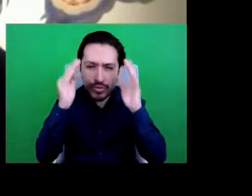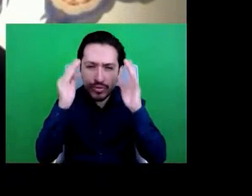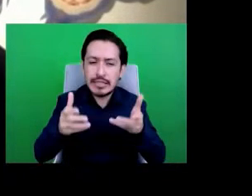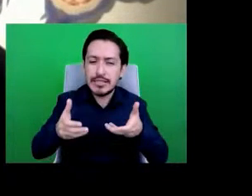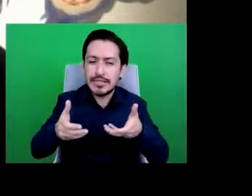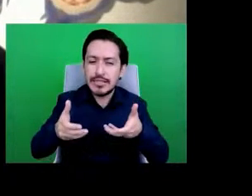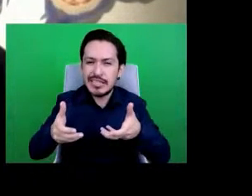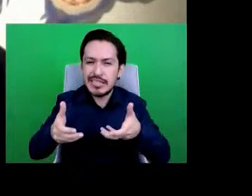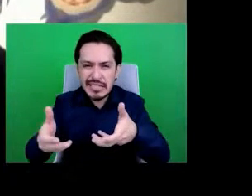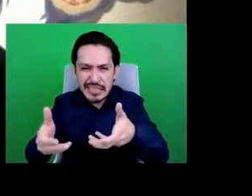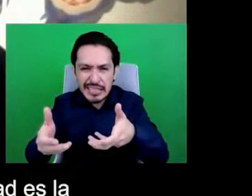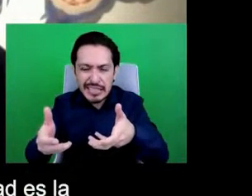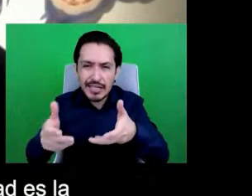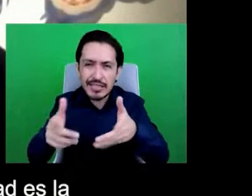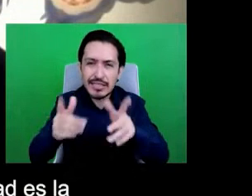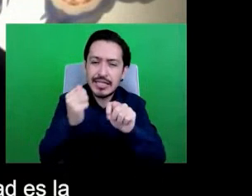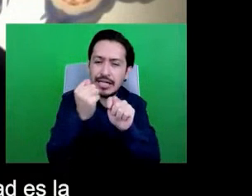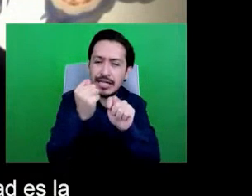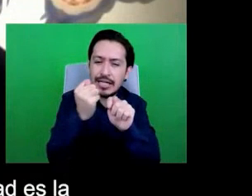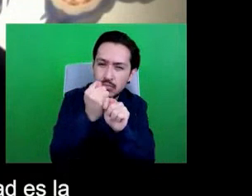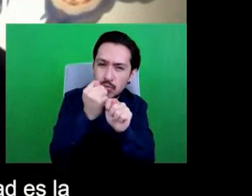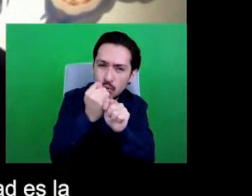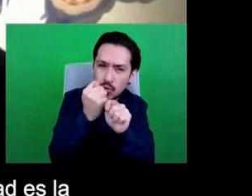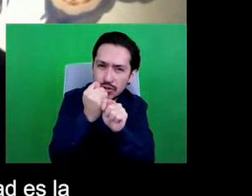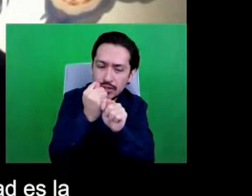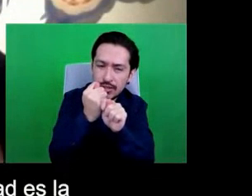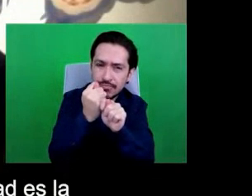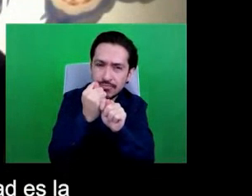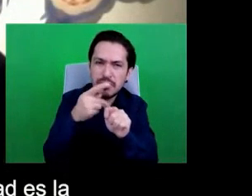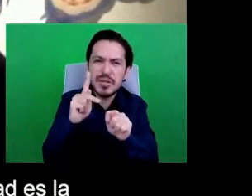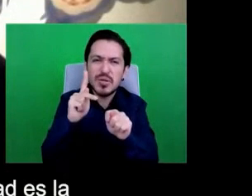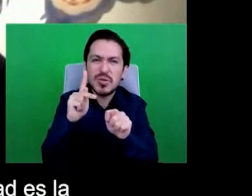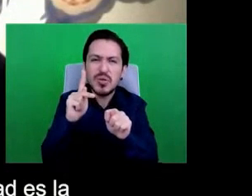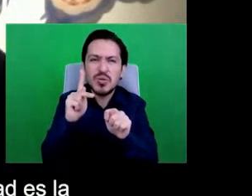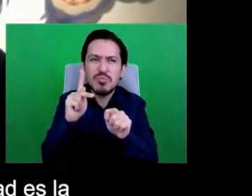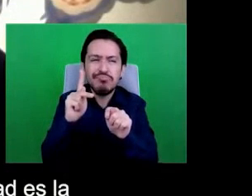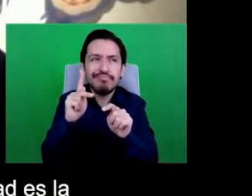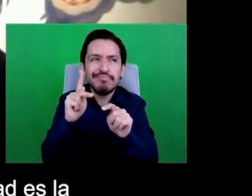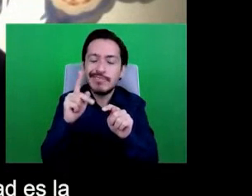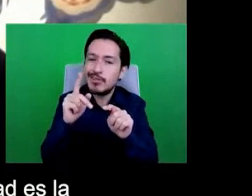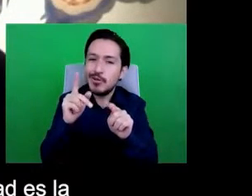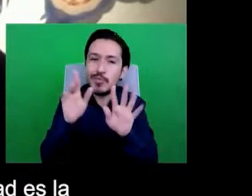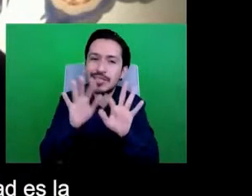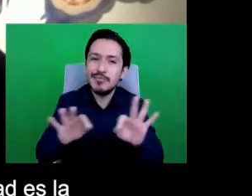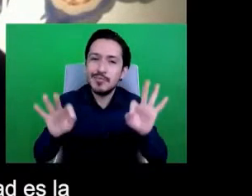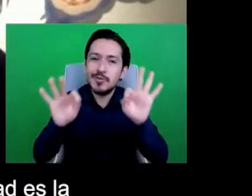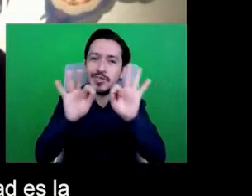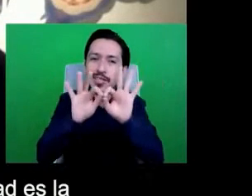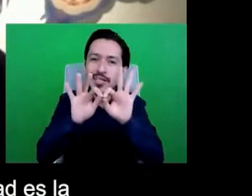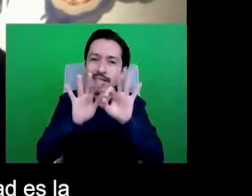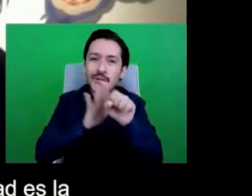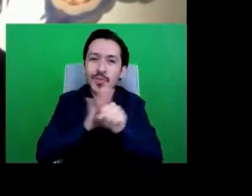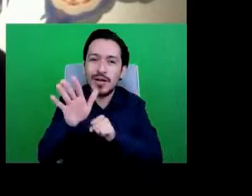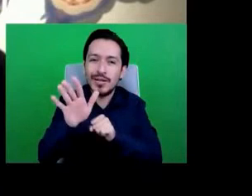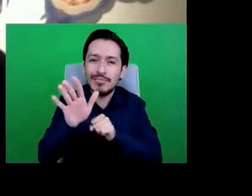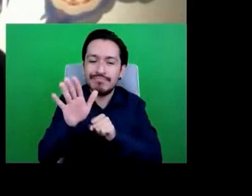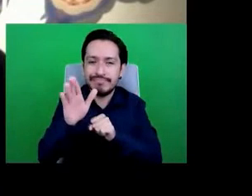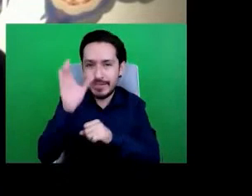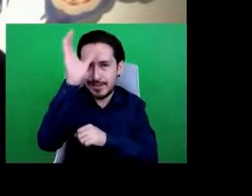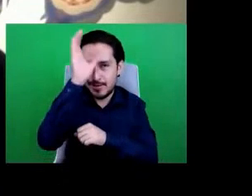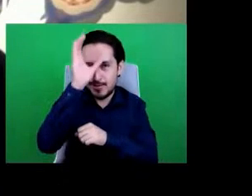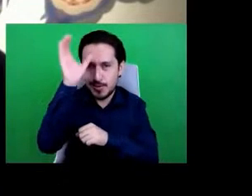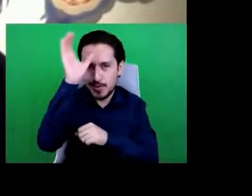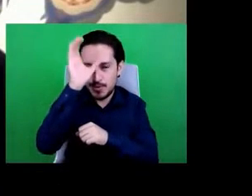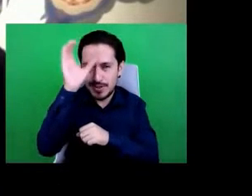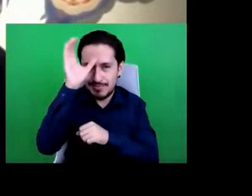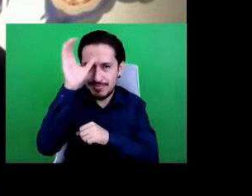en redes de transporte, pero la infraestructura fundamental de nuestra sociedad es la infraestructura cultural. Hay que ver